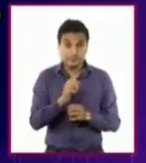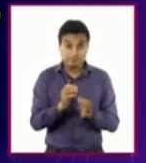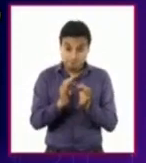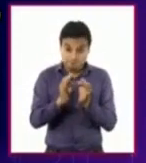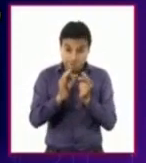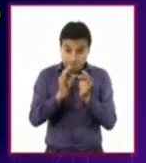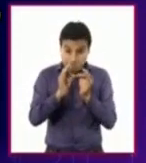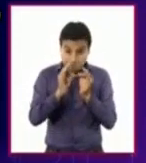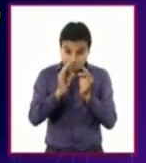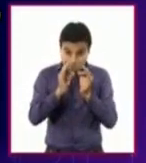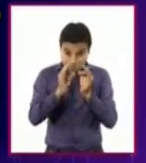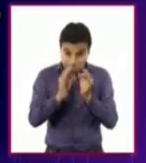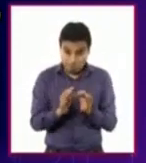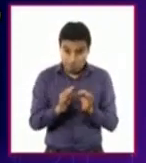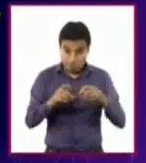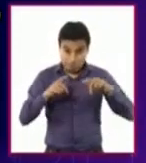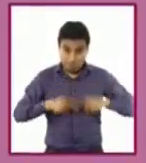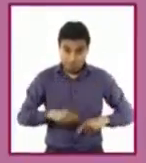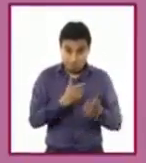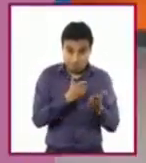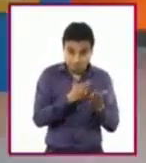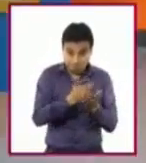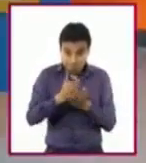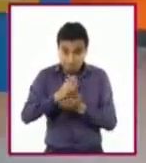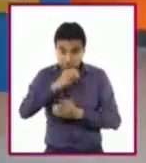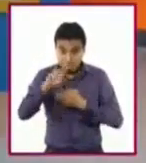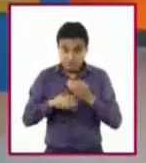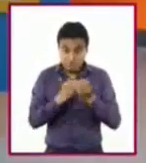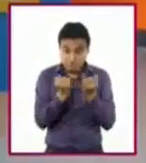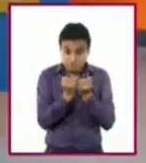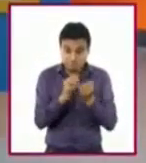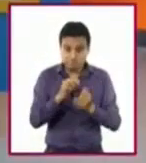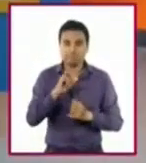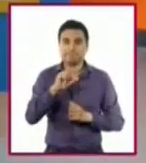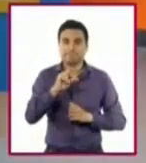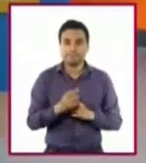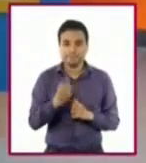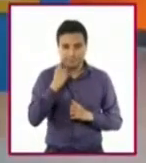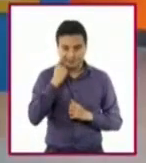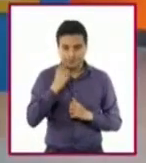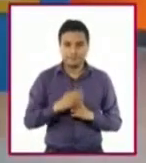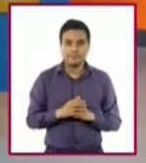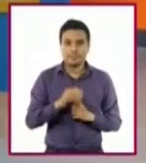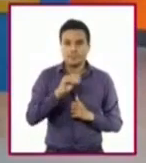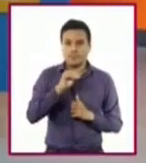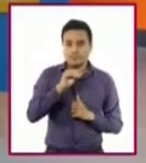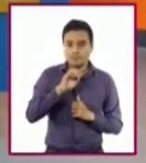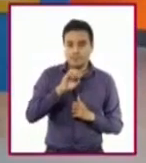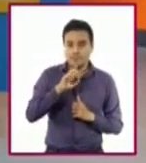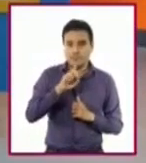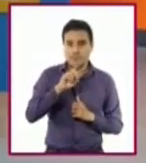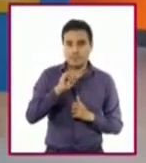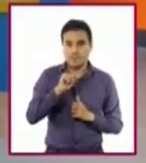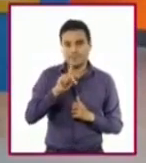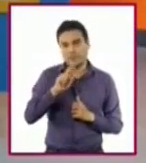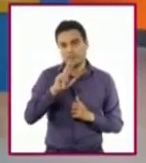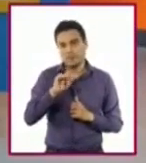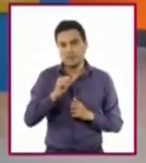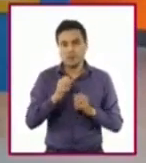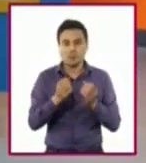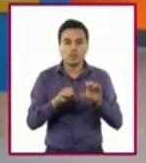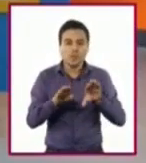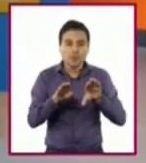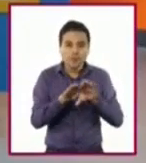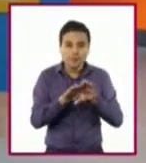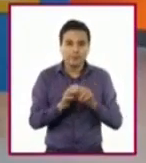el salario de los empleados para el cálculo de la media aritmética o promedio es necesario